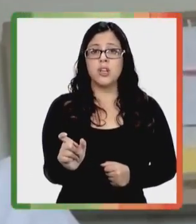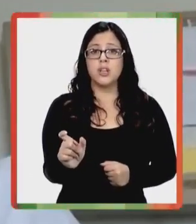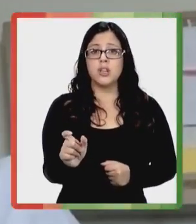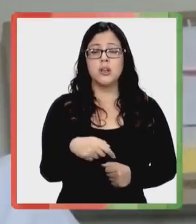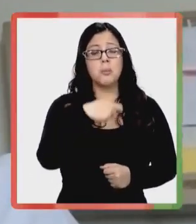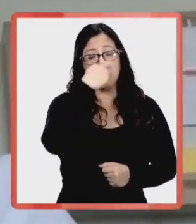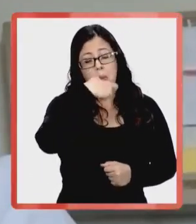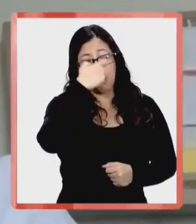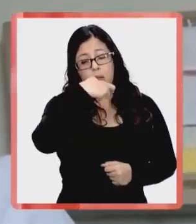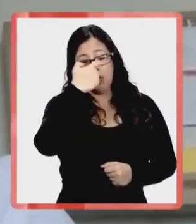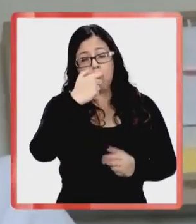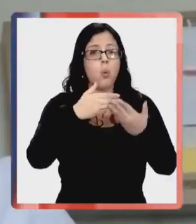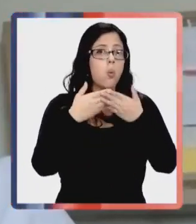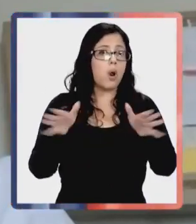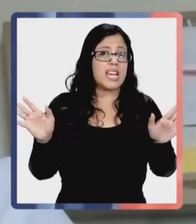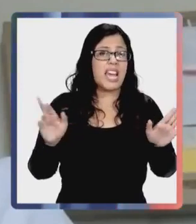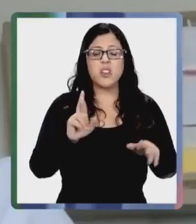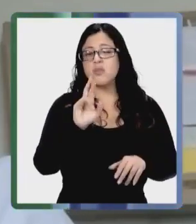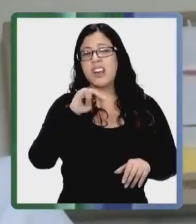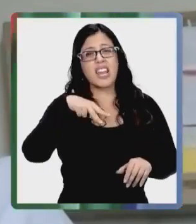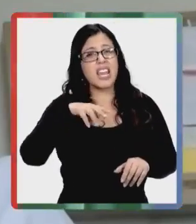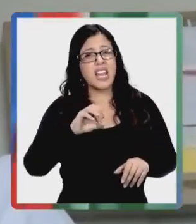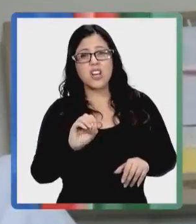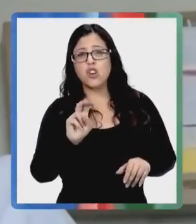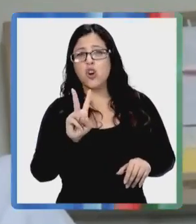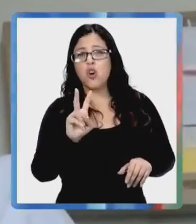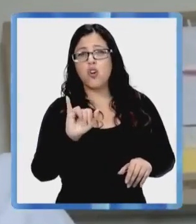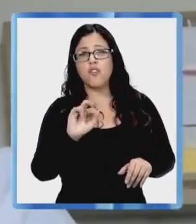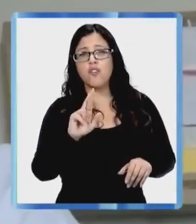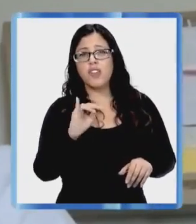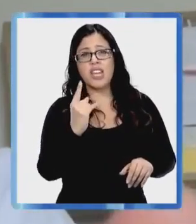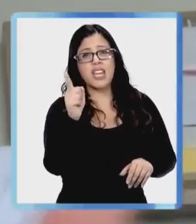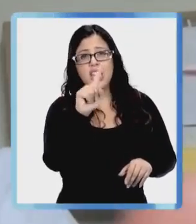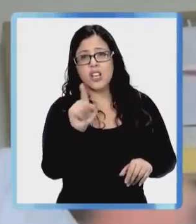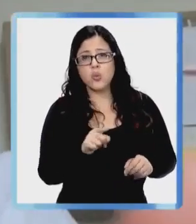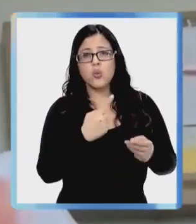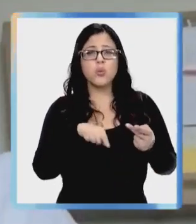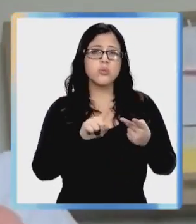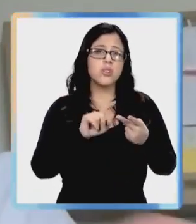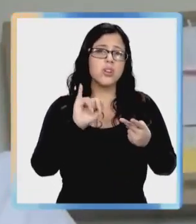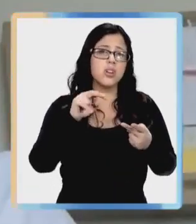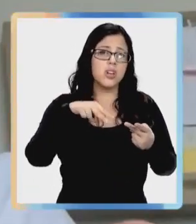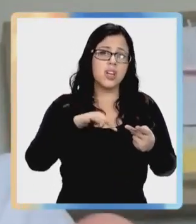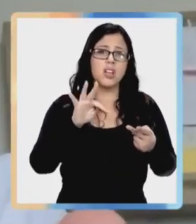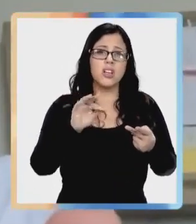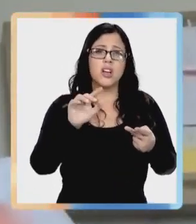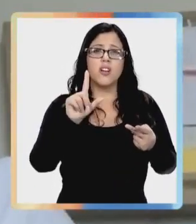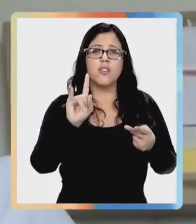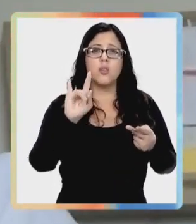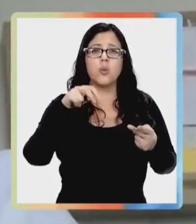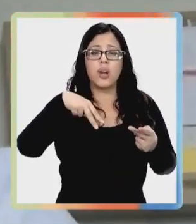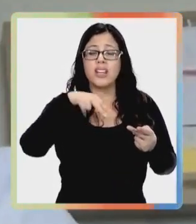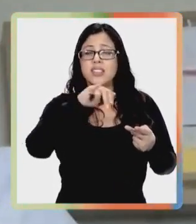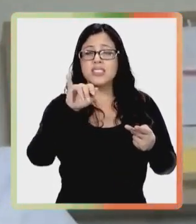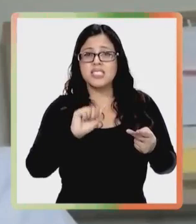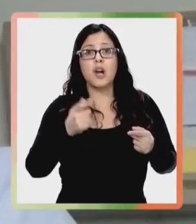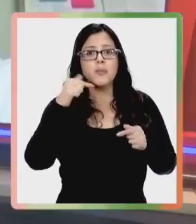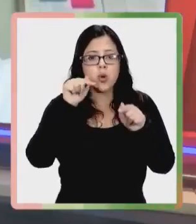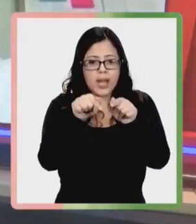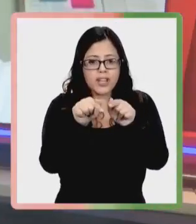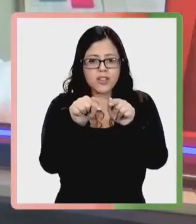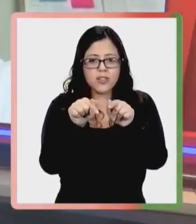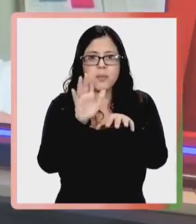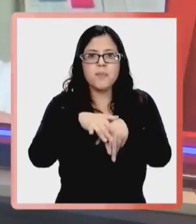empieza con un resfrío por un virus cualquiera, un rinovirus, un virus de influenza que puede dar un simple resfrío, pero este le abre la puerta a